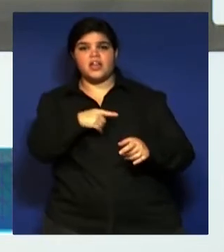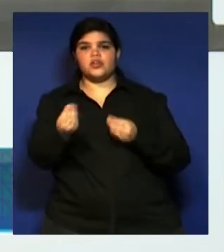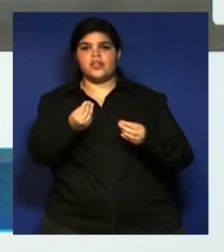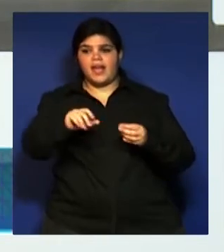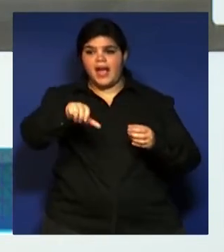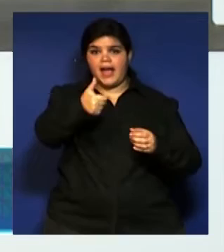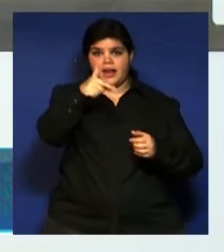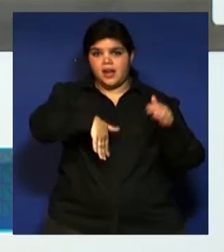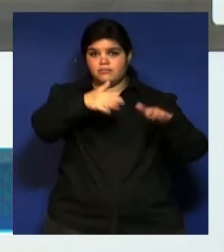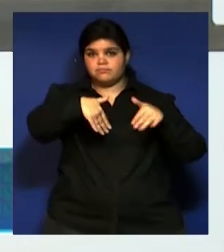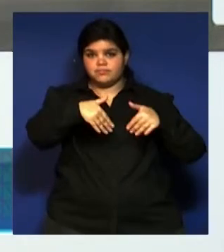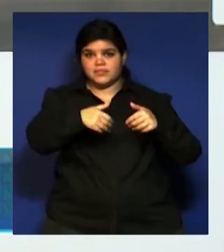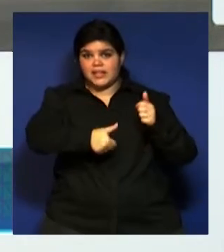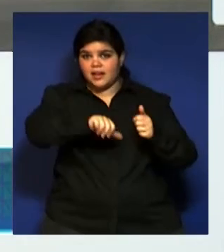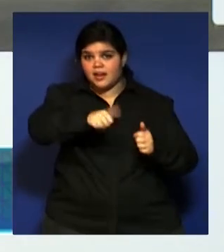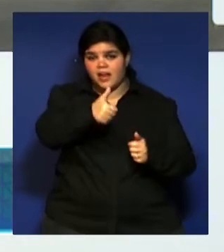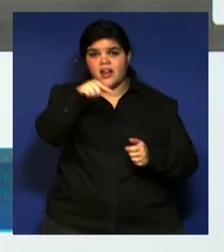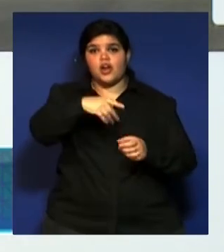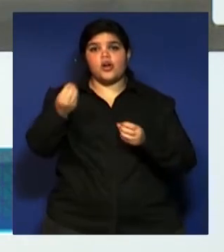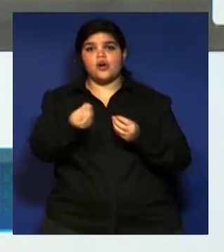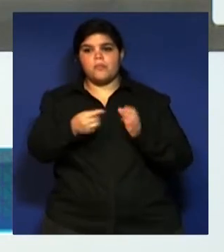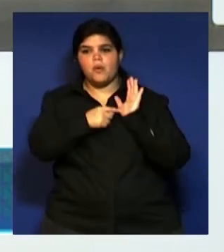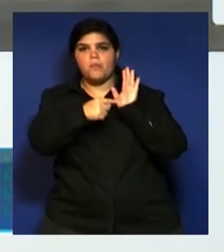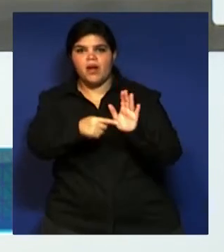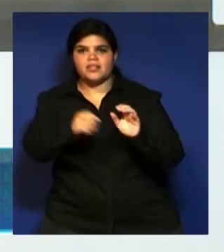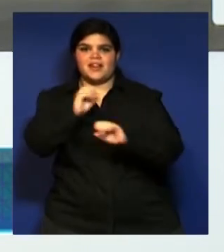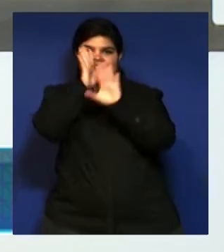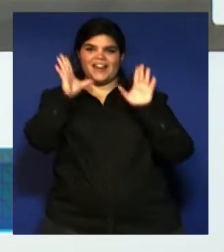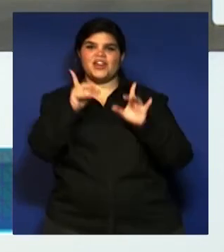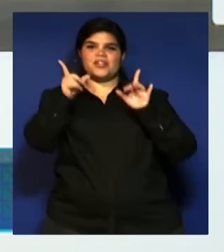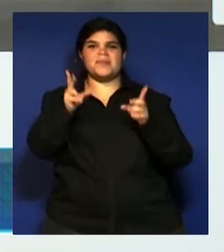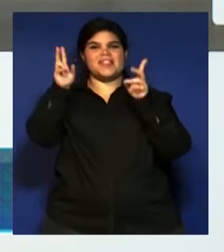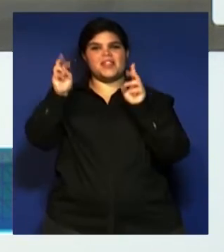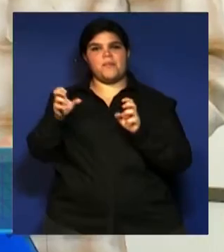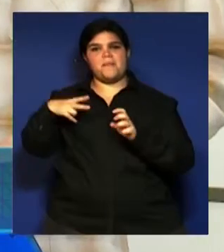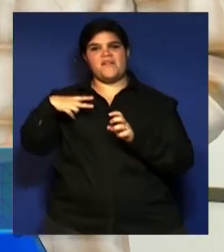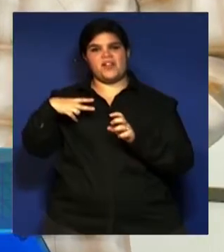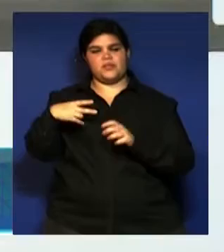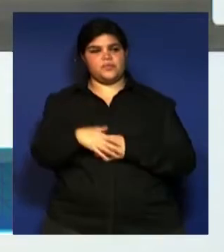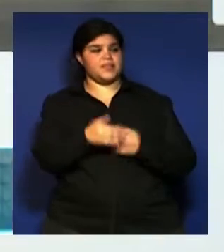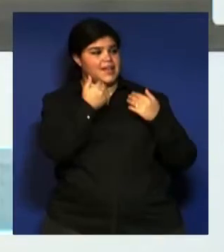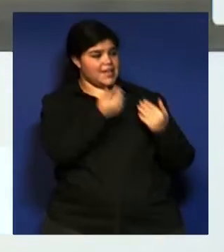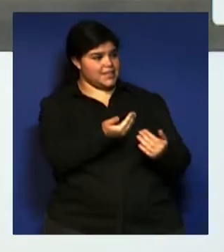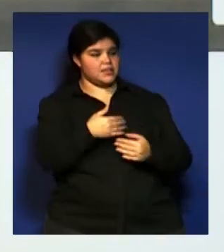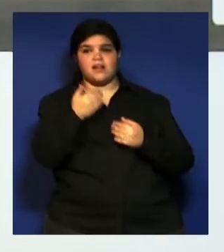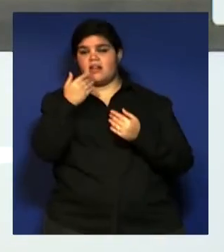licitación y demás, también obviamente es mayor transparencia del lado privado. Gracias por estar. Gracias a ustedes.